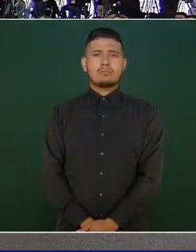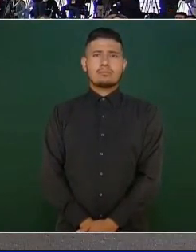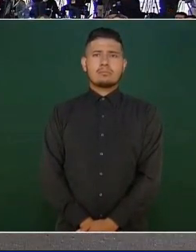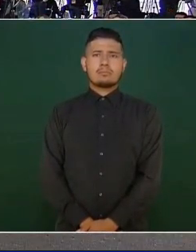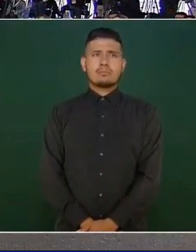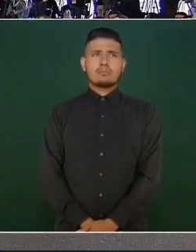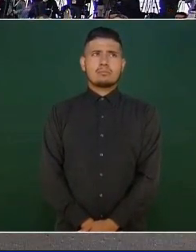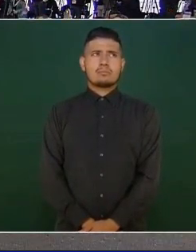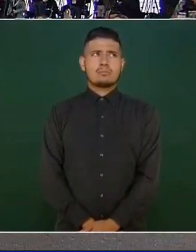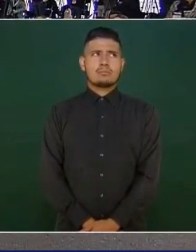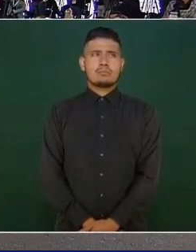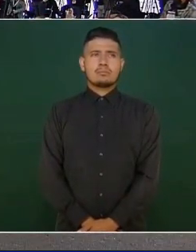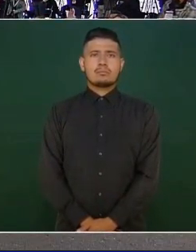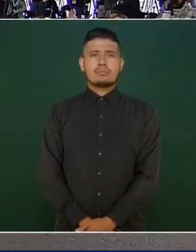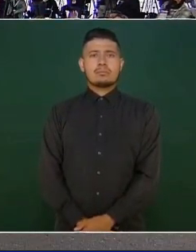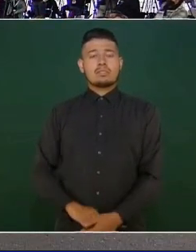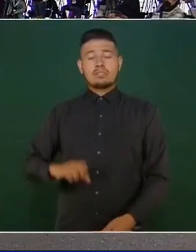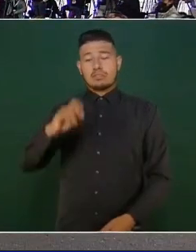Es que es San Luis.